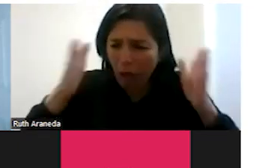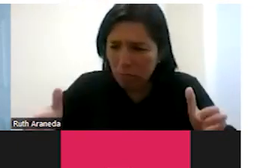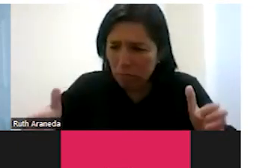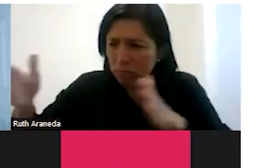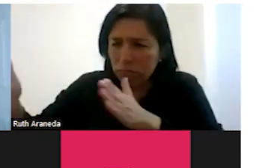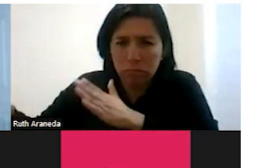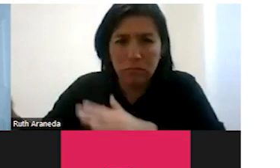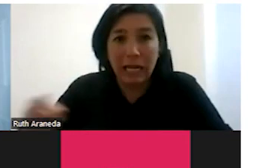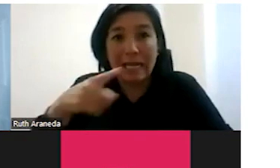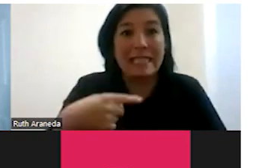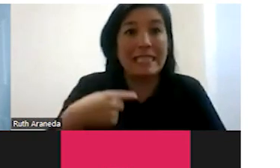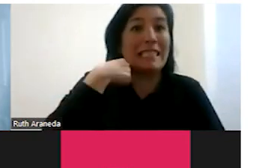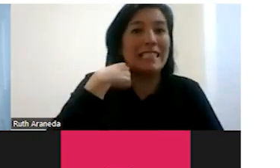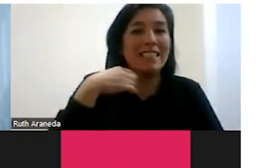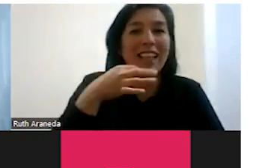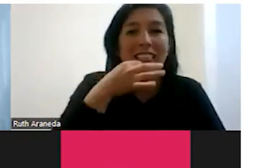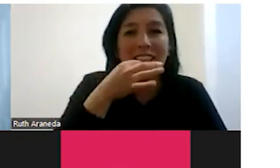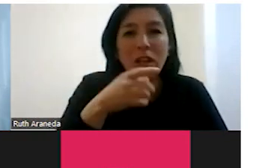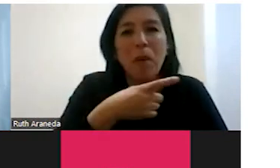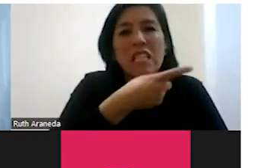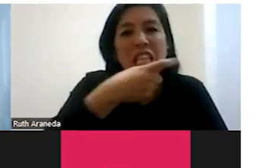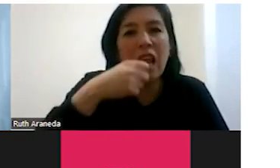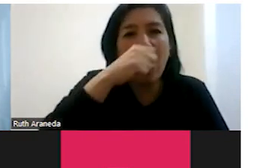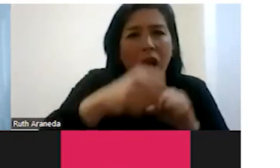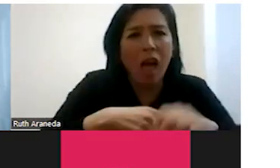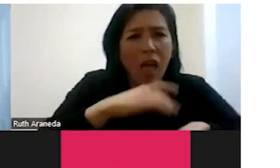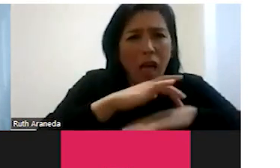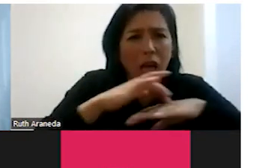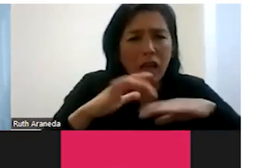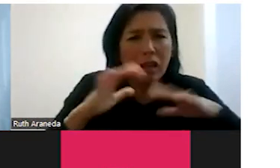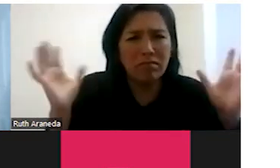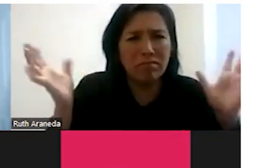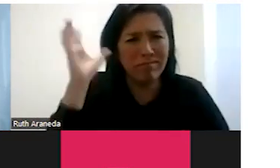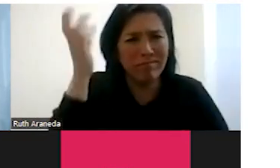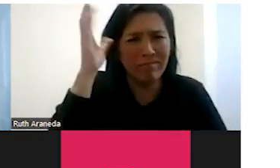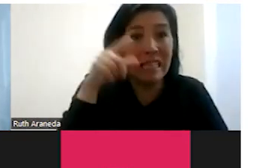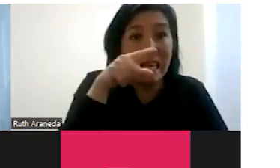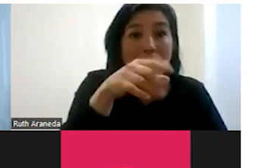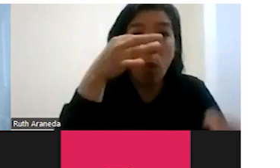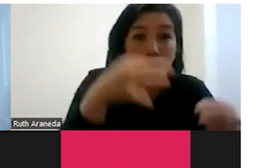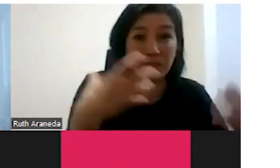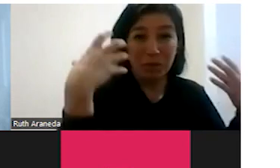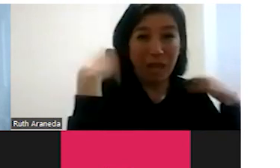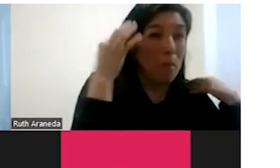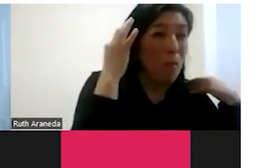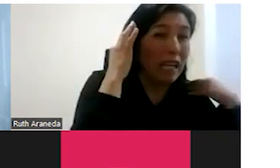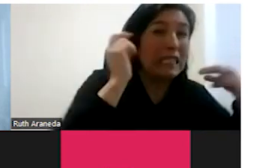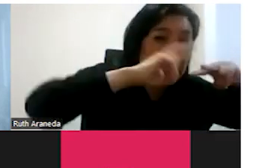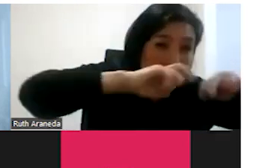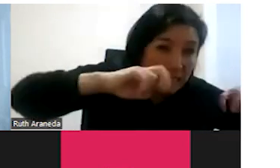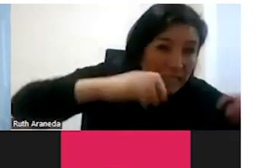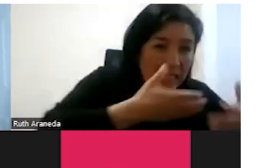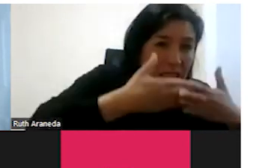Me pillaron. Que es un vacío como de 100 años. Y pasa sí. Que yo estoy haciendo investigación